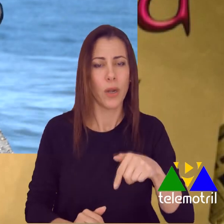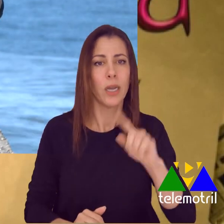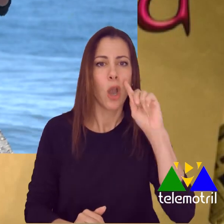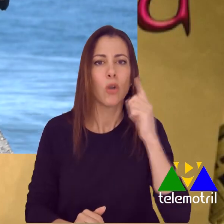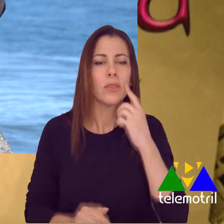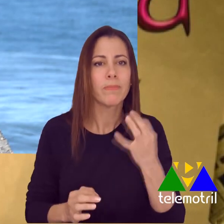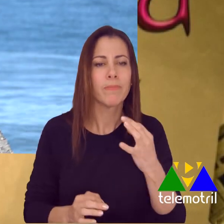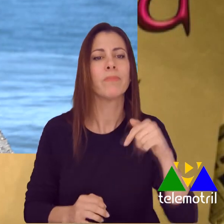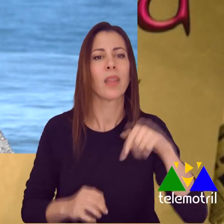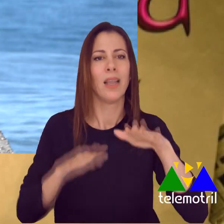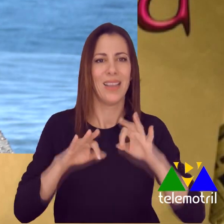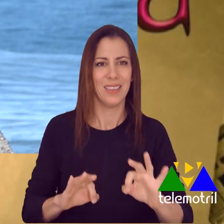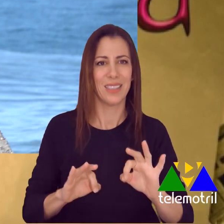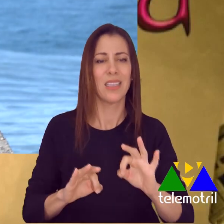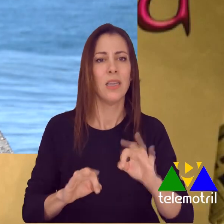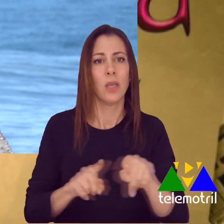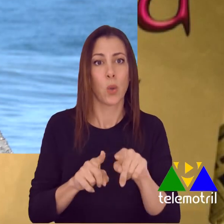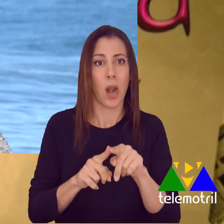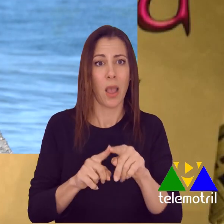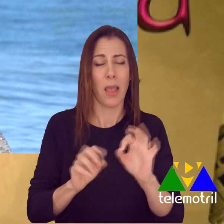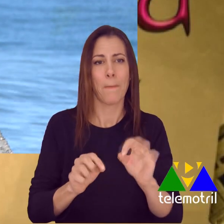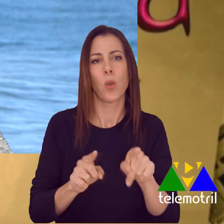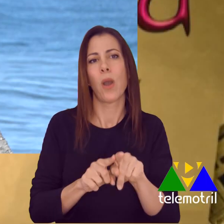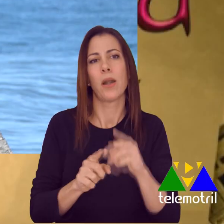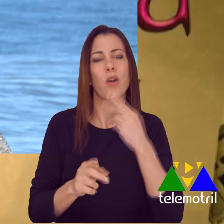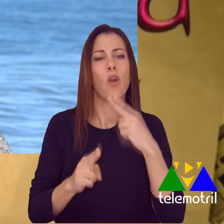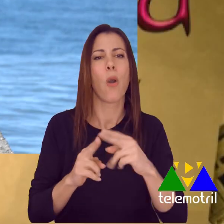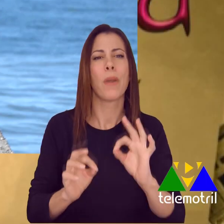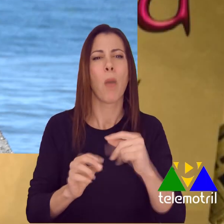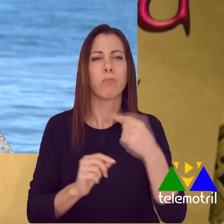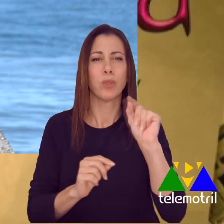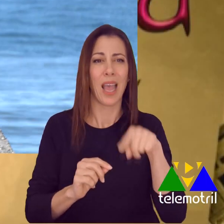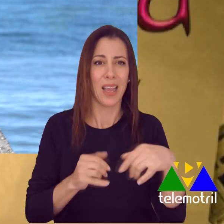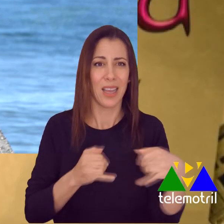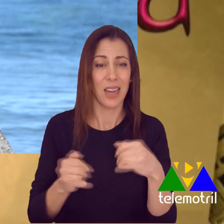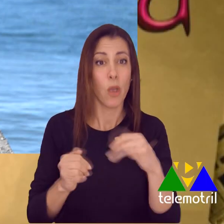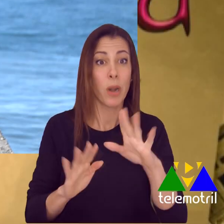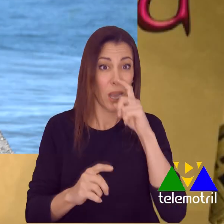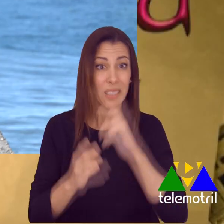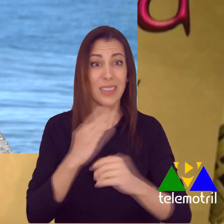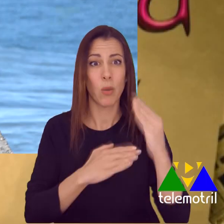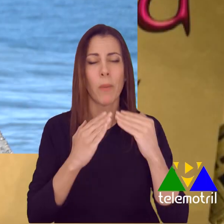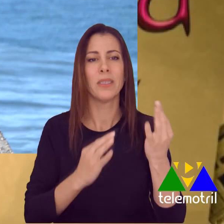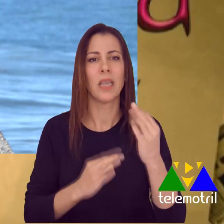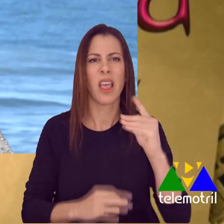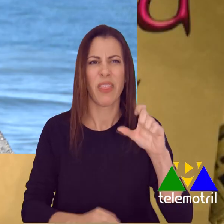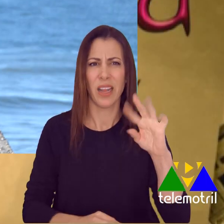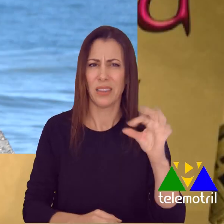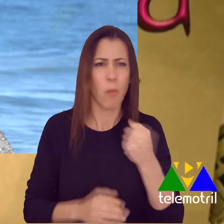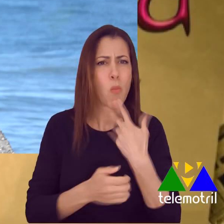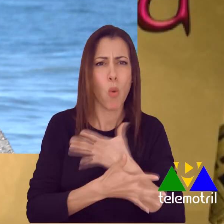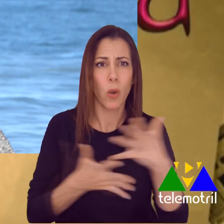punta del río. Hoy la punta del río, al estar encauzado, es muy pequeña. Antiguamente el delta era muy